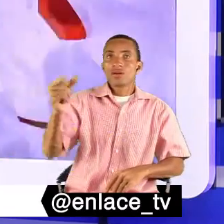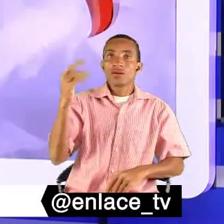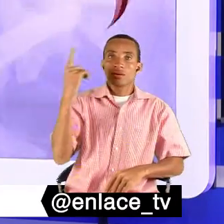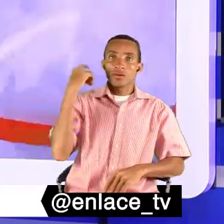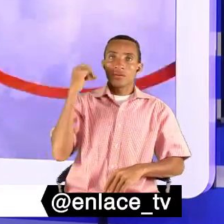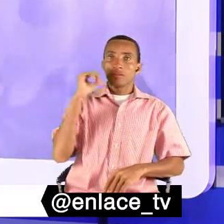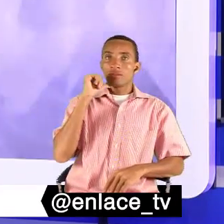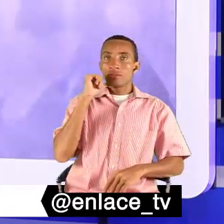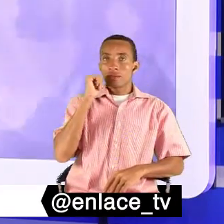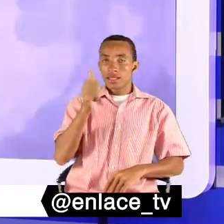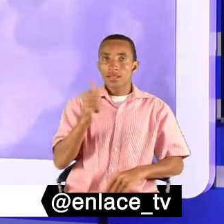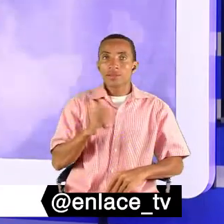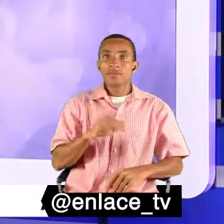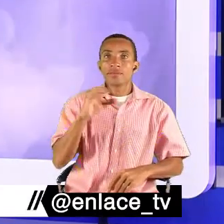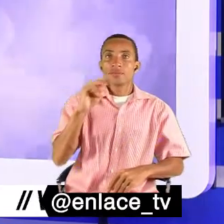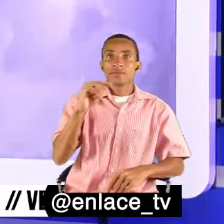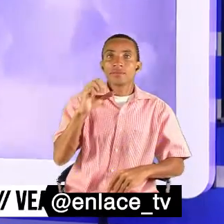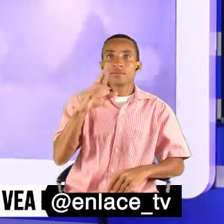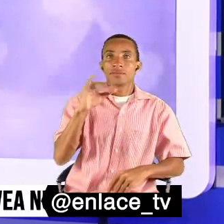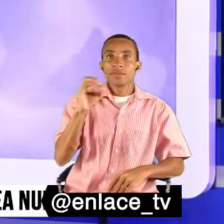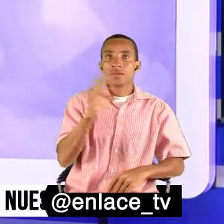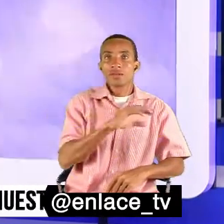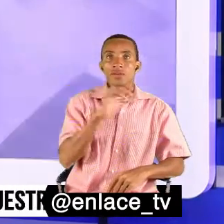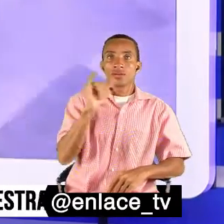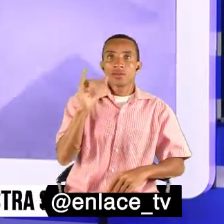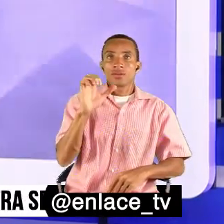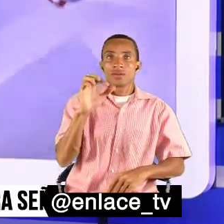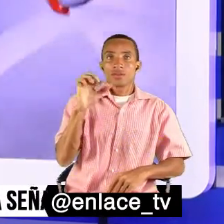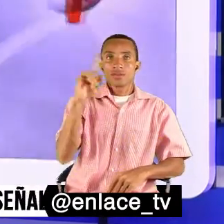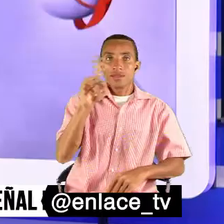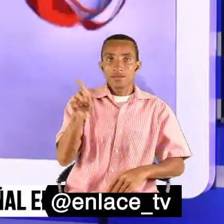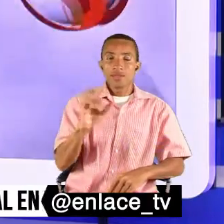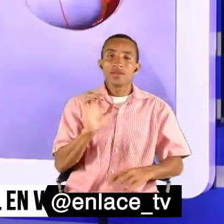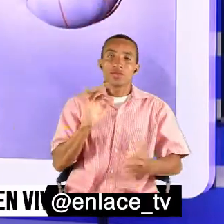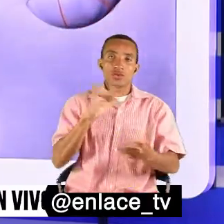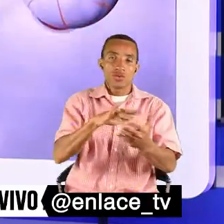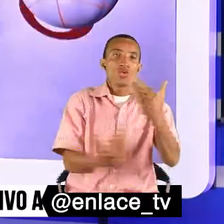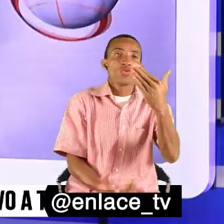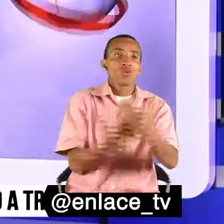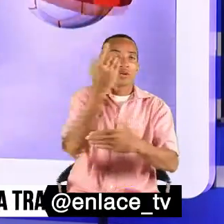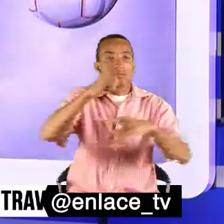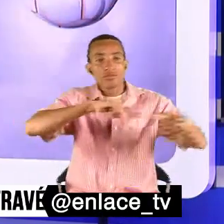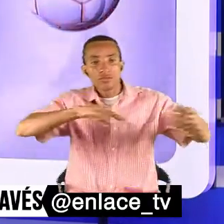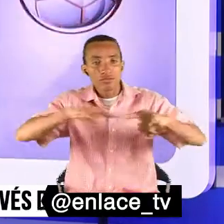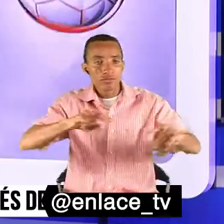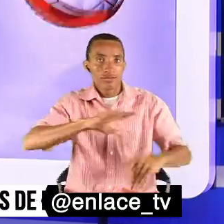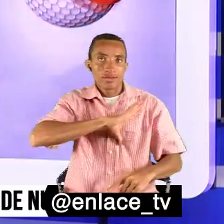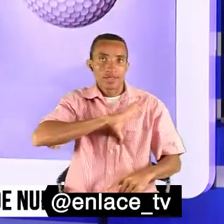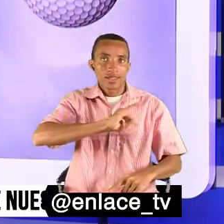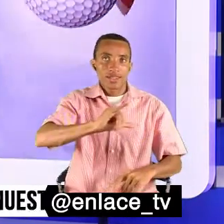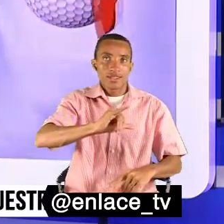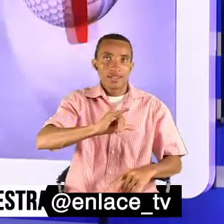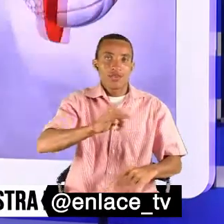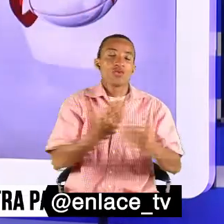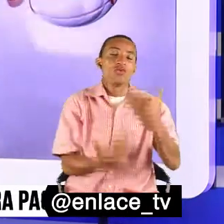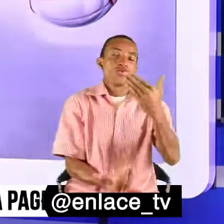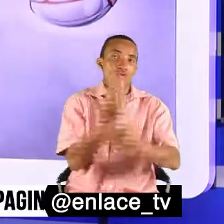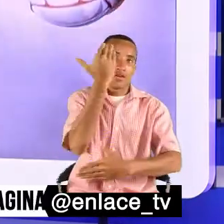Colombia, Mario Alberto Yepes, como técnico y a partir de la próxima semana ya asumiría su rol como entrenador del equipo